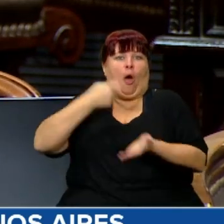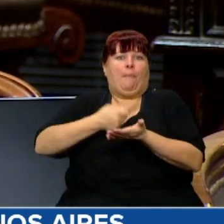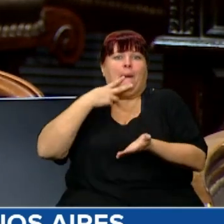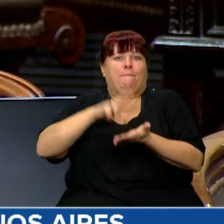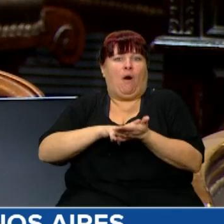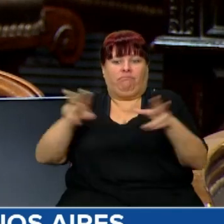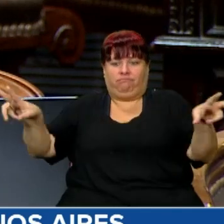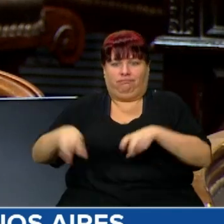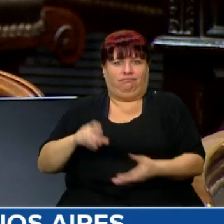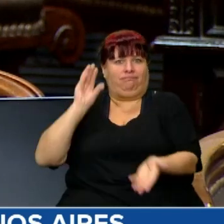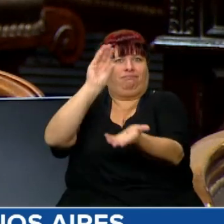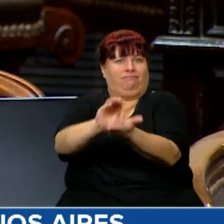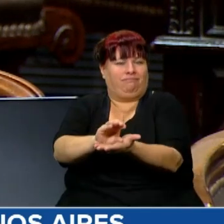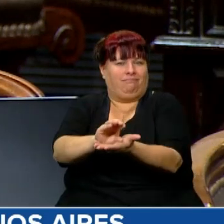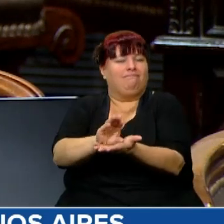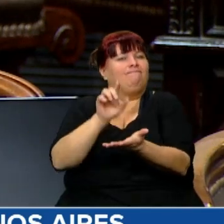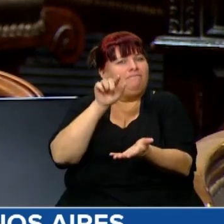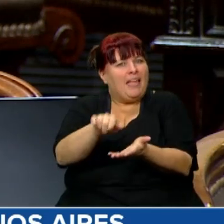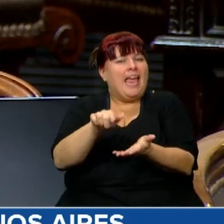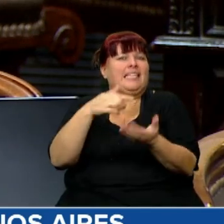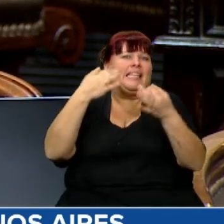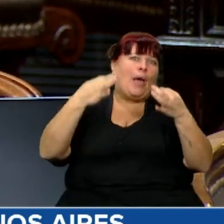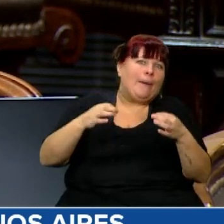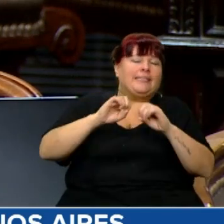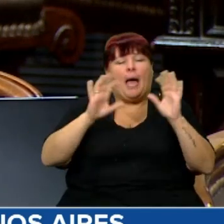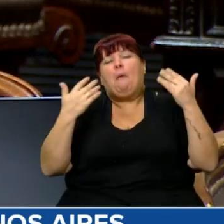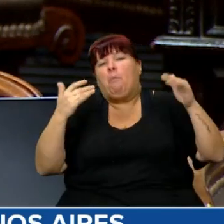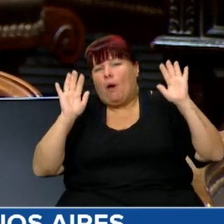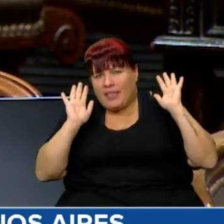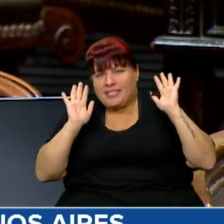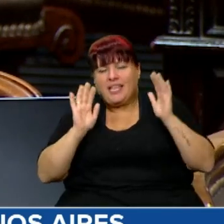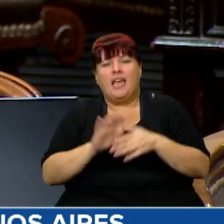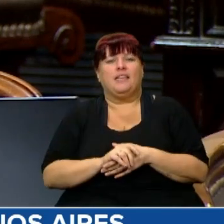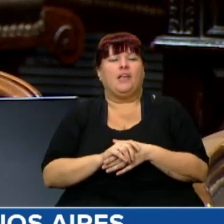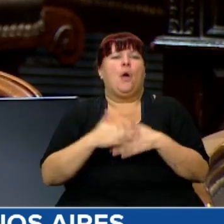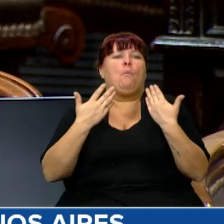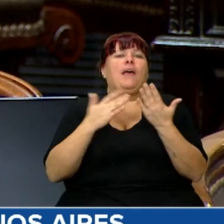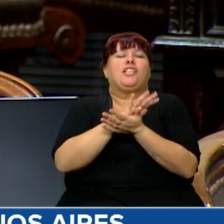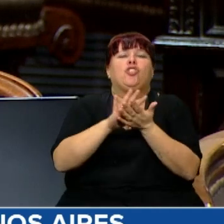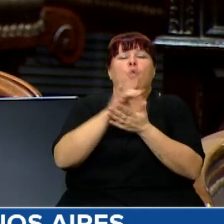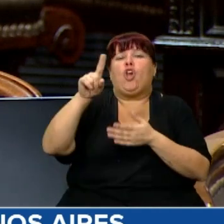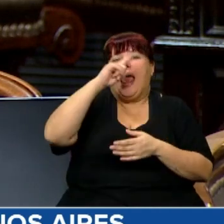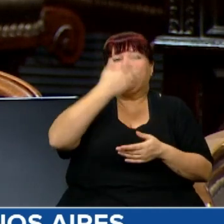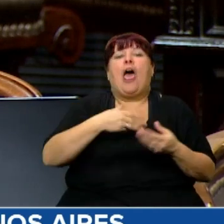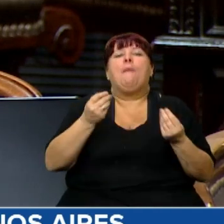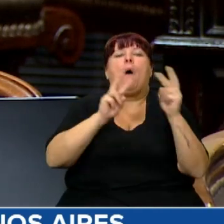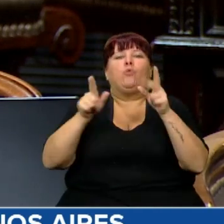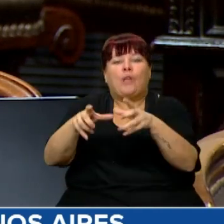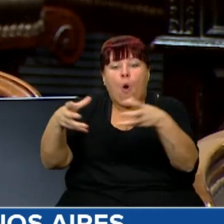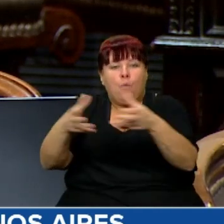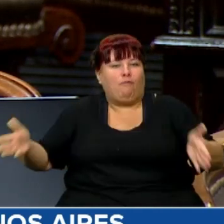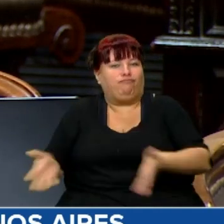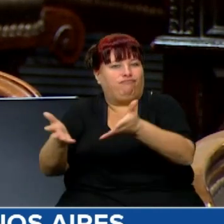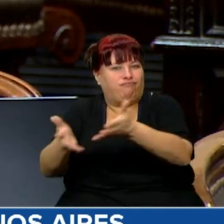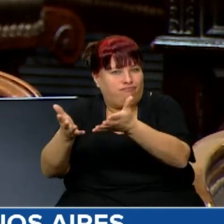pagan impuestos. Y estas medidas pueden ser razonables o no, pueden ser medidas que el Estado tenga que hacer para fomentar un